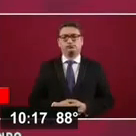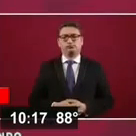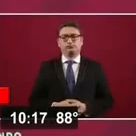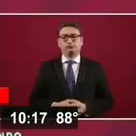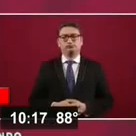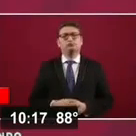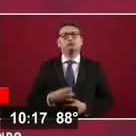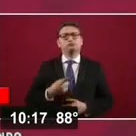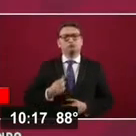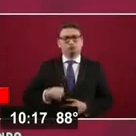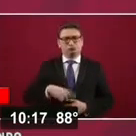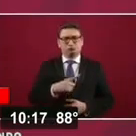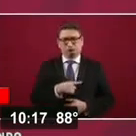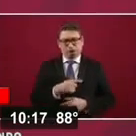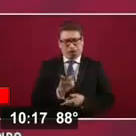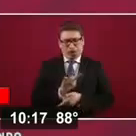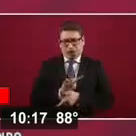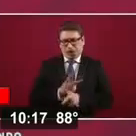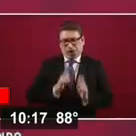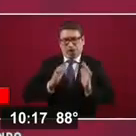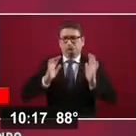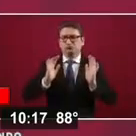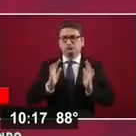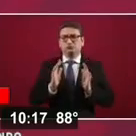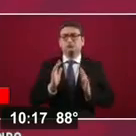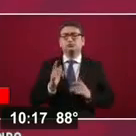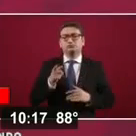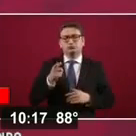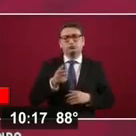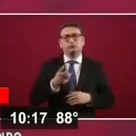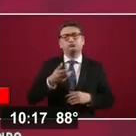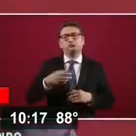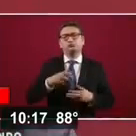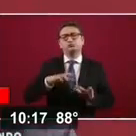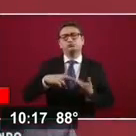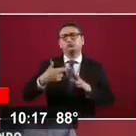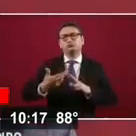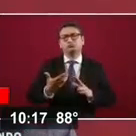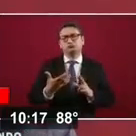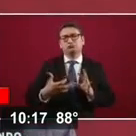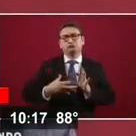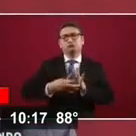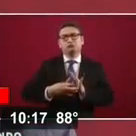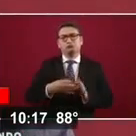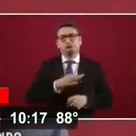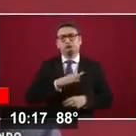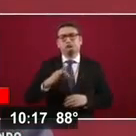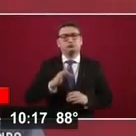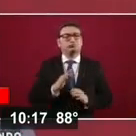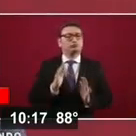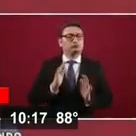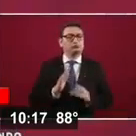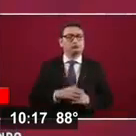confrontación y que desea mantener una relación franca y abierta con todos los gobiernos del mundo, pero especialmente desea una